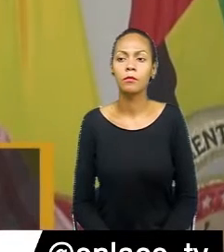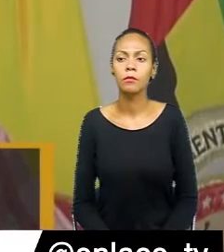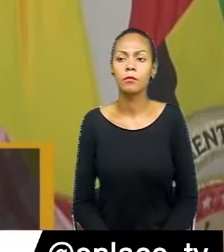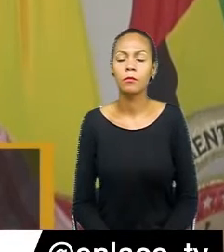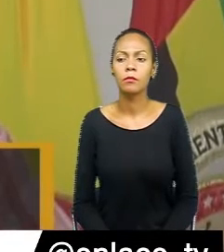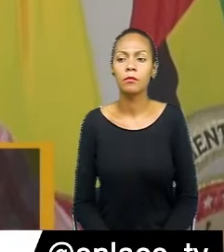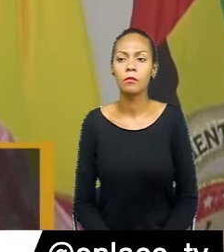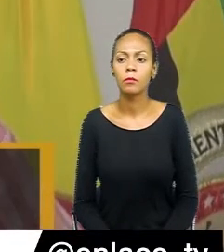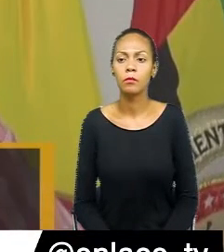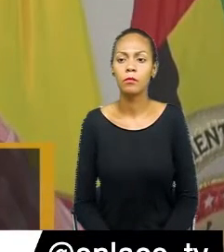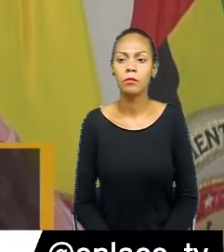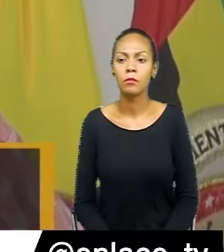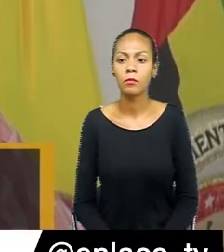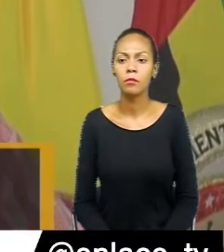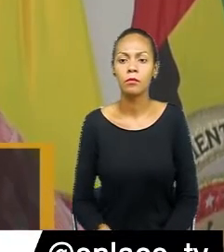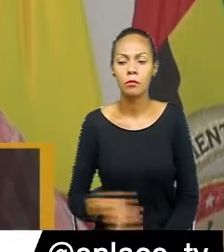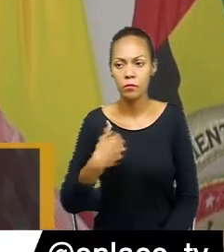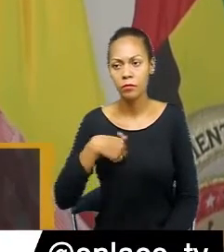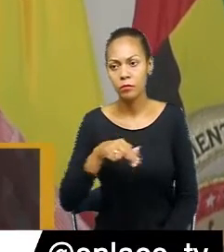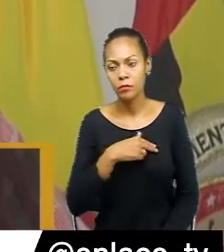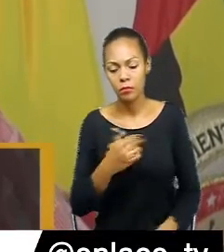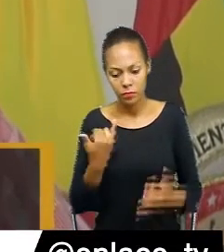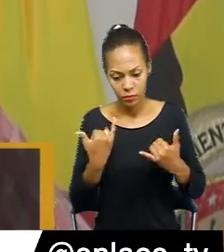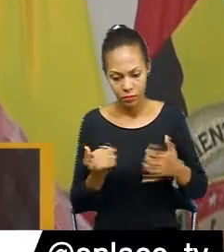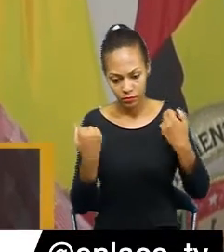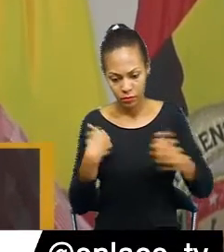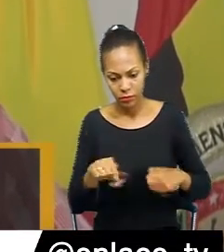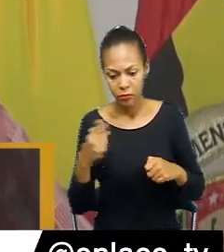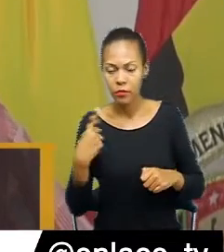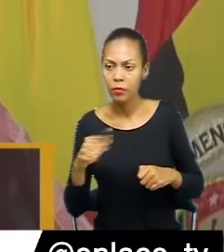Vamos a tratar de que en esta administración lo podamos finiquitar.